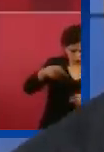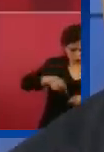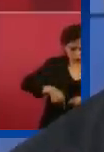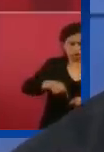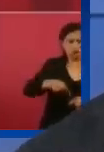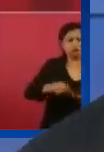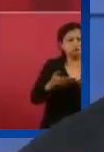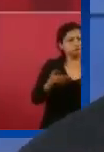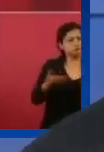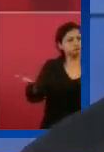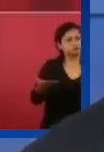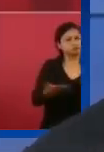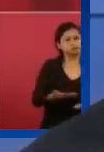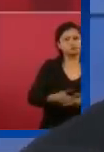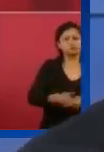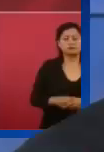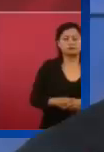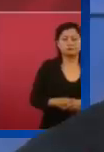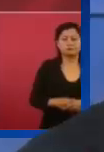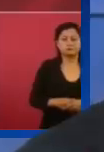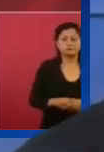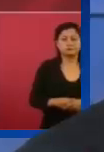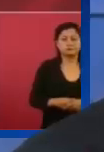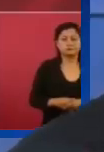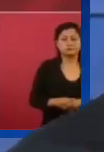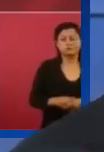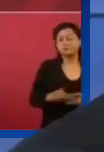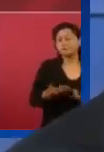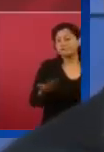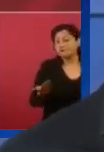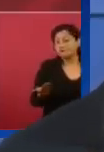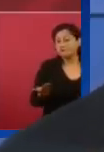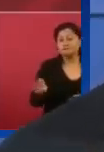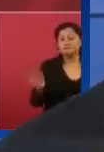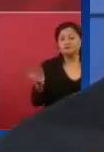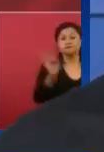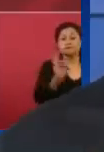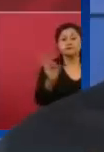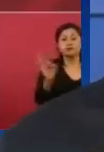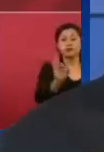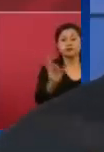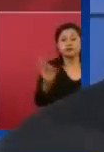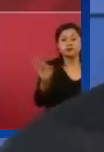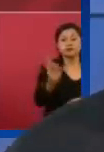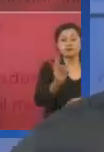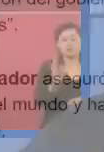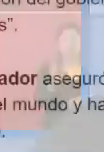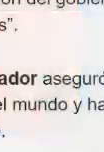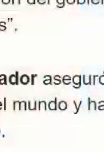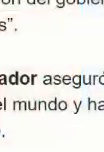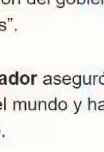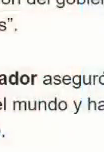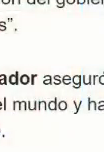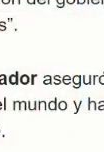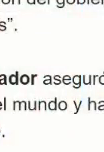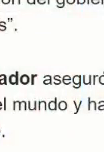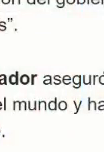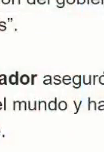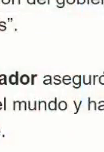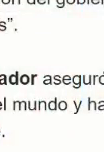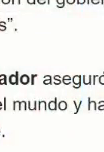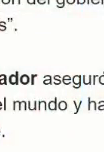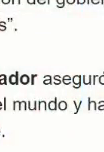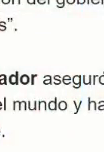tirársele más al suelo al presidente de Estados Unidos. Dice, durante la conferencia mañanera, recordó que solicitó a